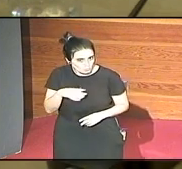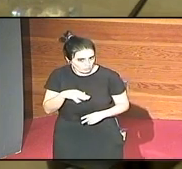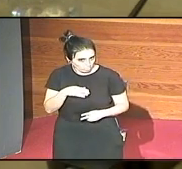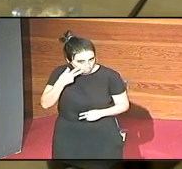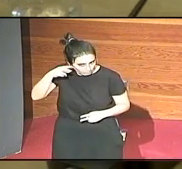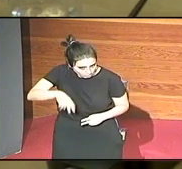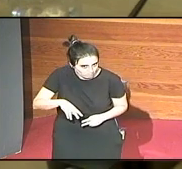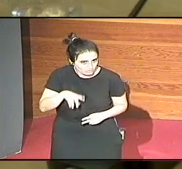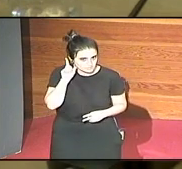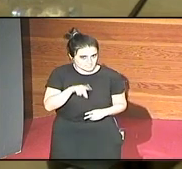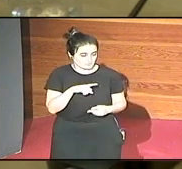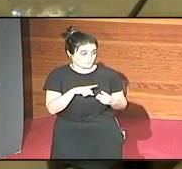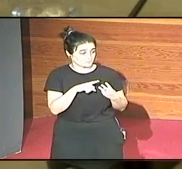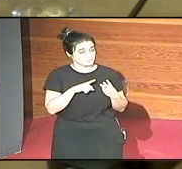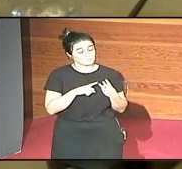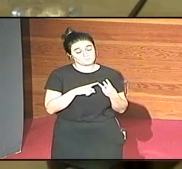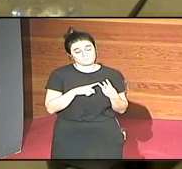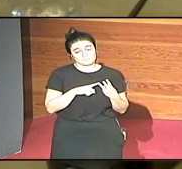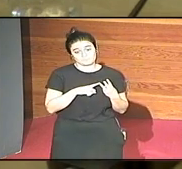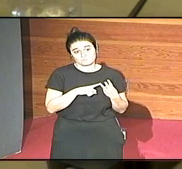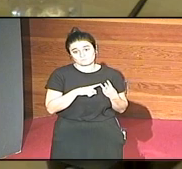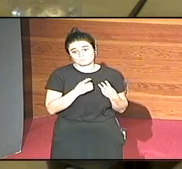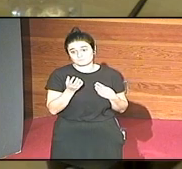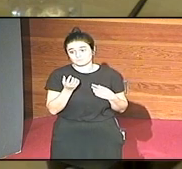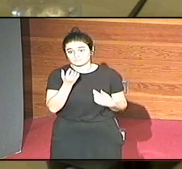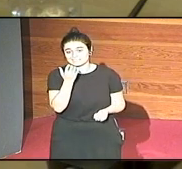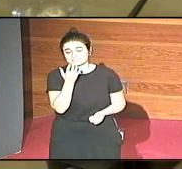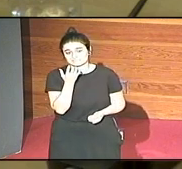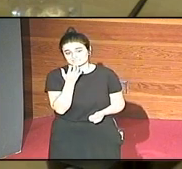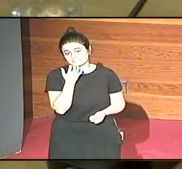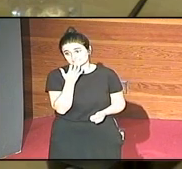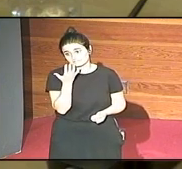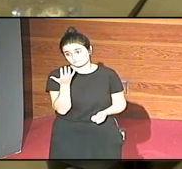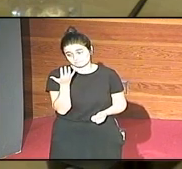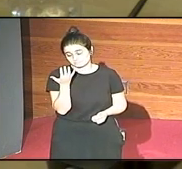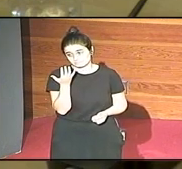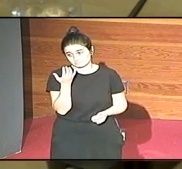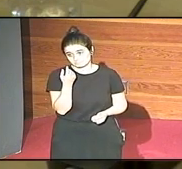lado, si las sanciones que se están